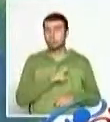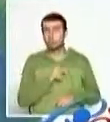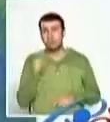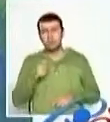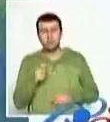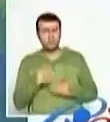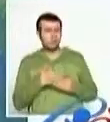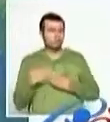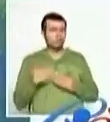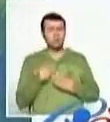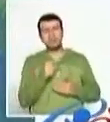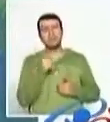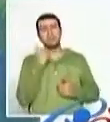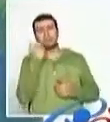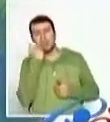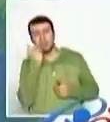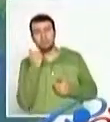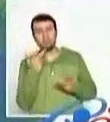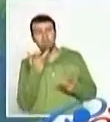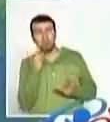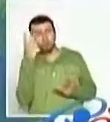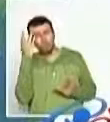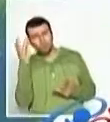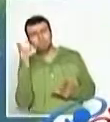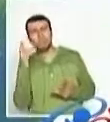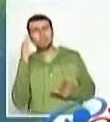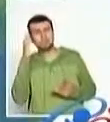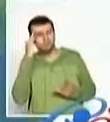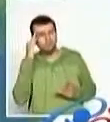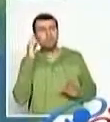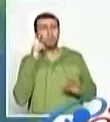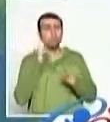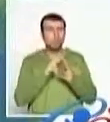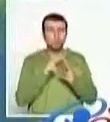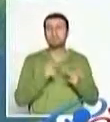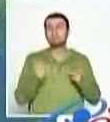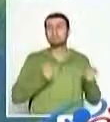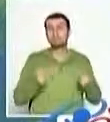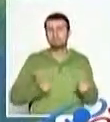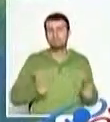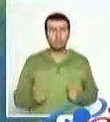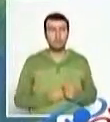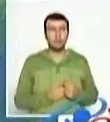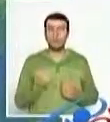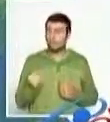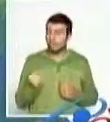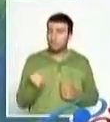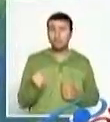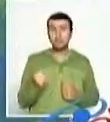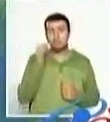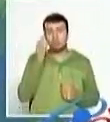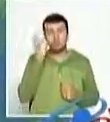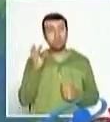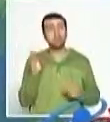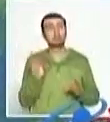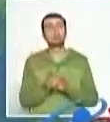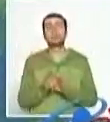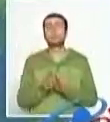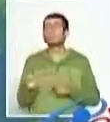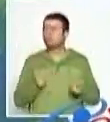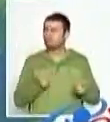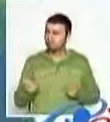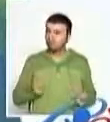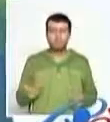de enfermar de la población y de toda la gente que nos llega a nuestra consulta. Ese riesgo se puede medir y podemos también